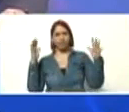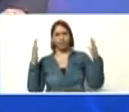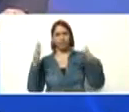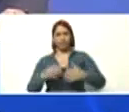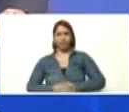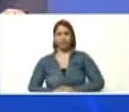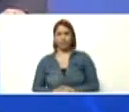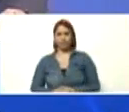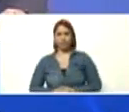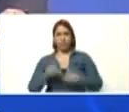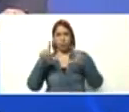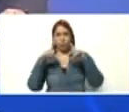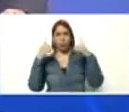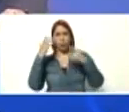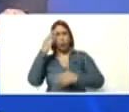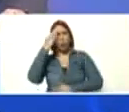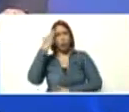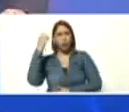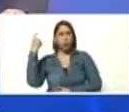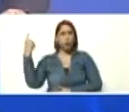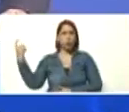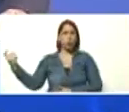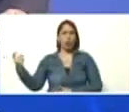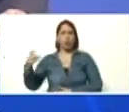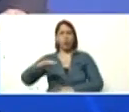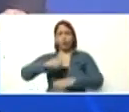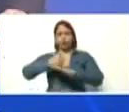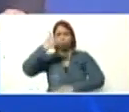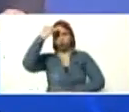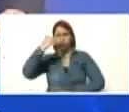a La Guaira de los sueños de ese general en jefe,